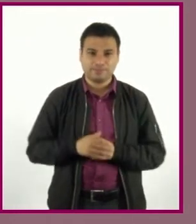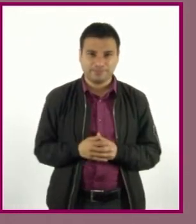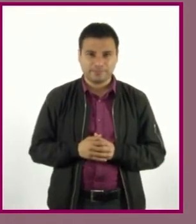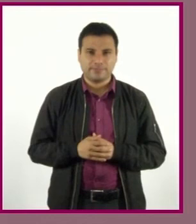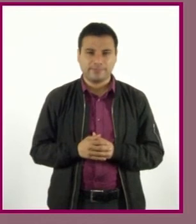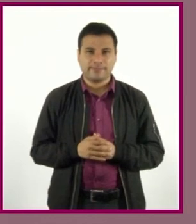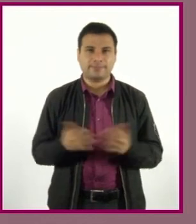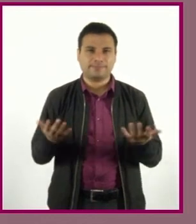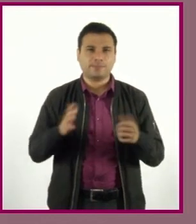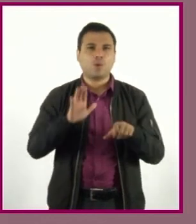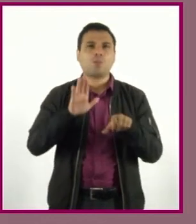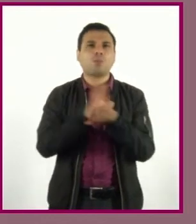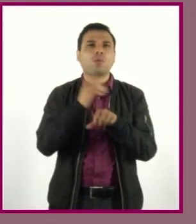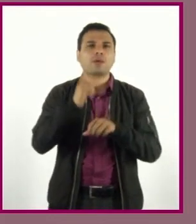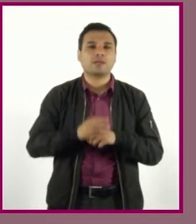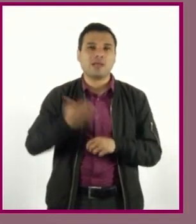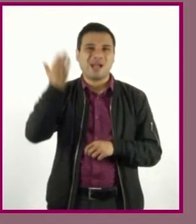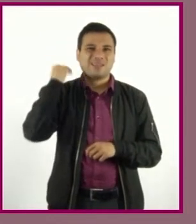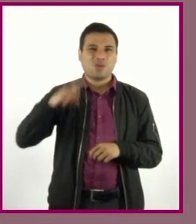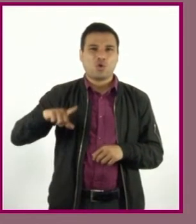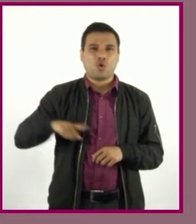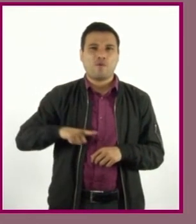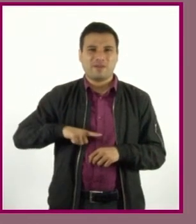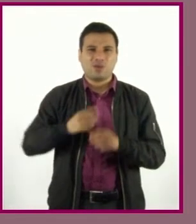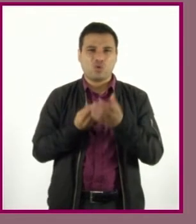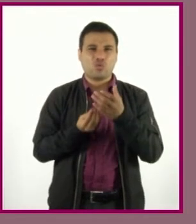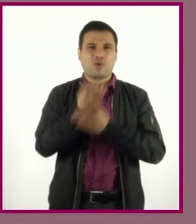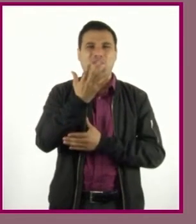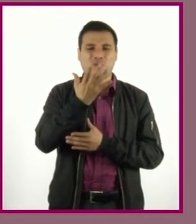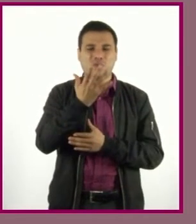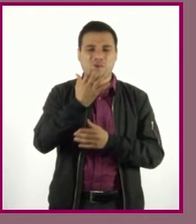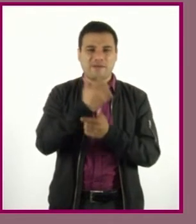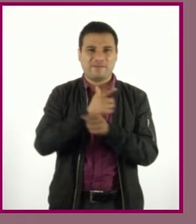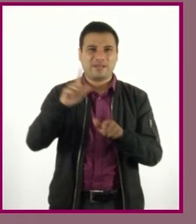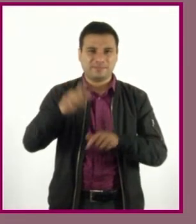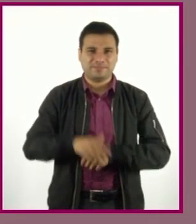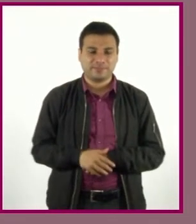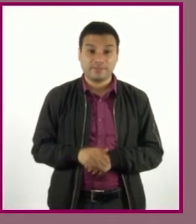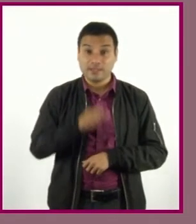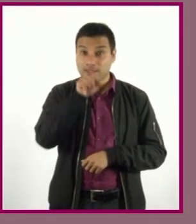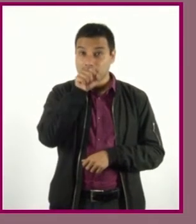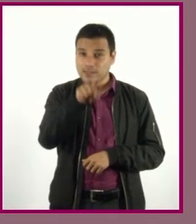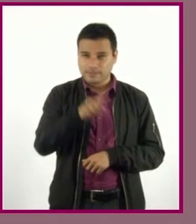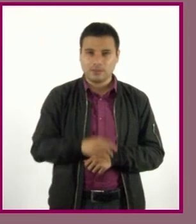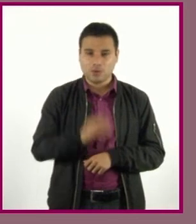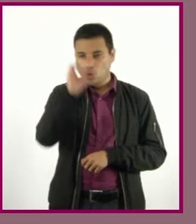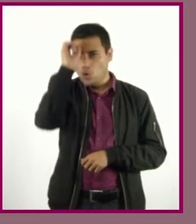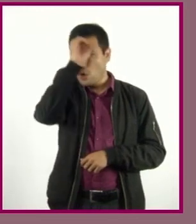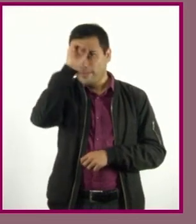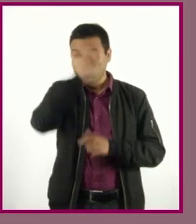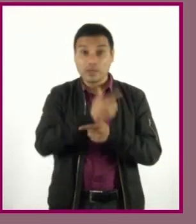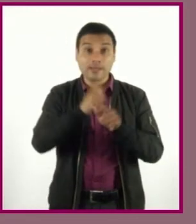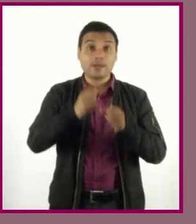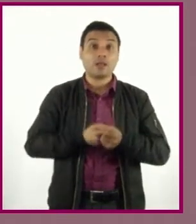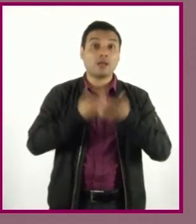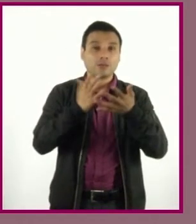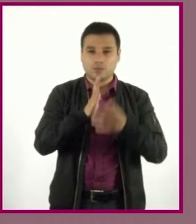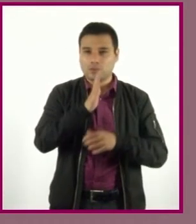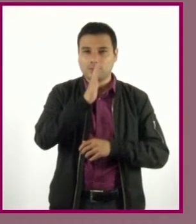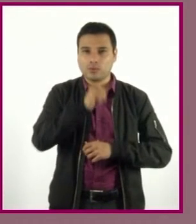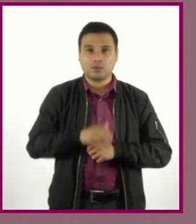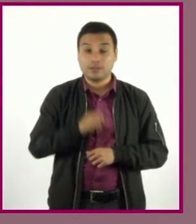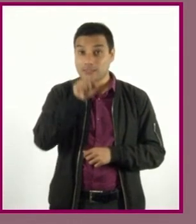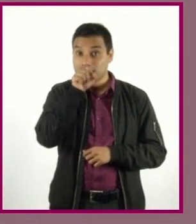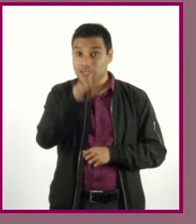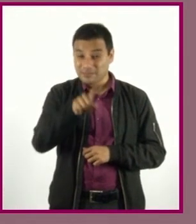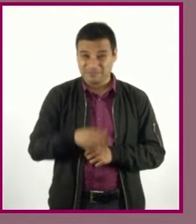políticas neoliberales del gobierno anterior. También por una clara limitación a la libertad de expresión y por los enfrentamientos